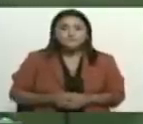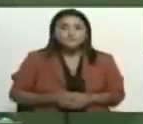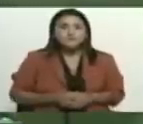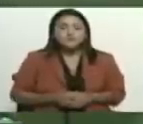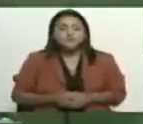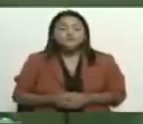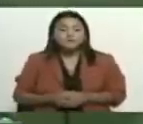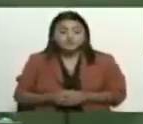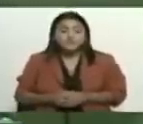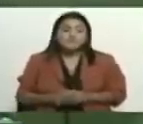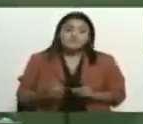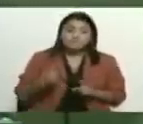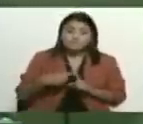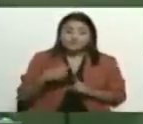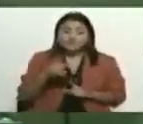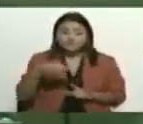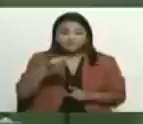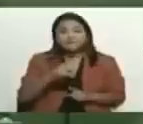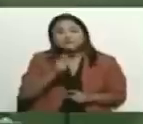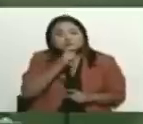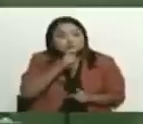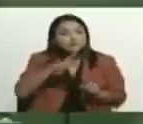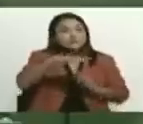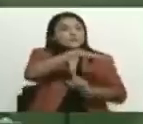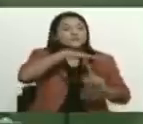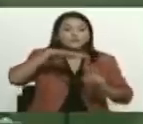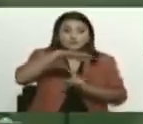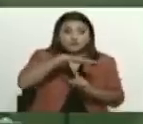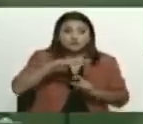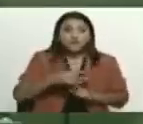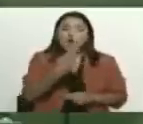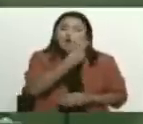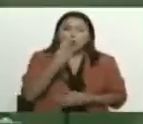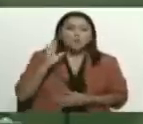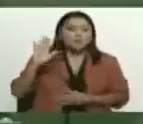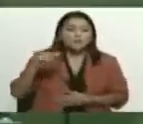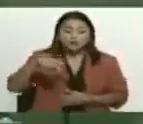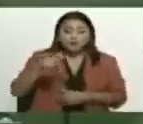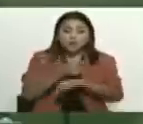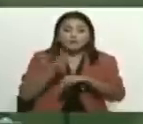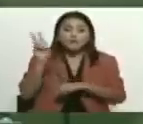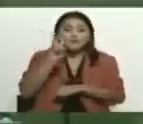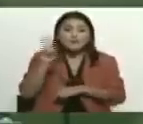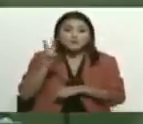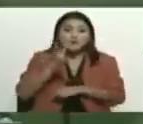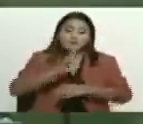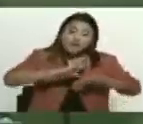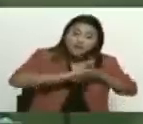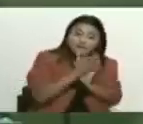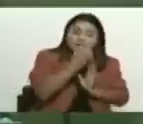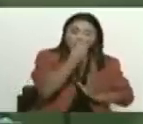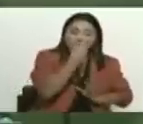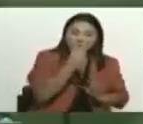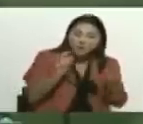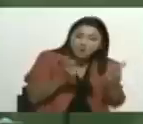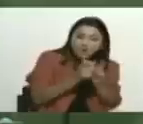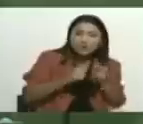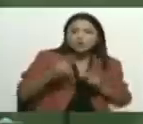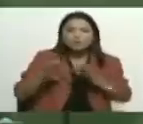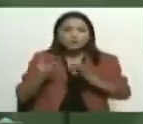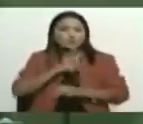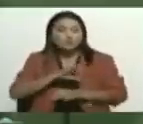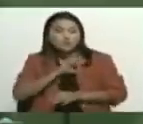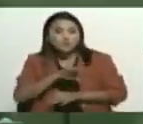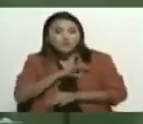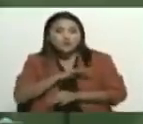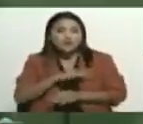Aún así, a pesar de las dificultades y la agresión, el compromiso de nuestro gobierno con la erradicación de la pobreza, con la justicia social y